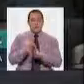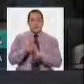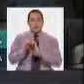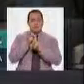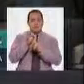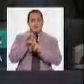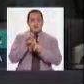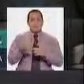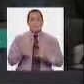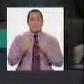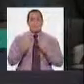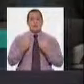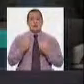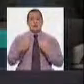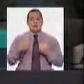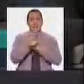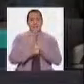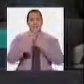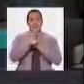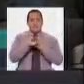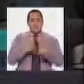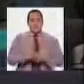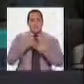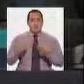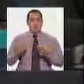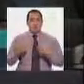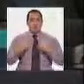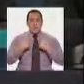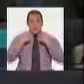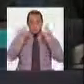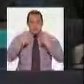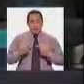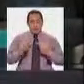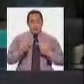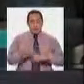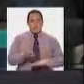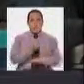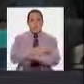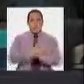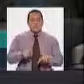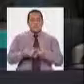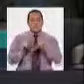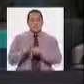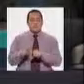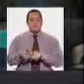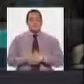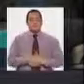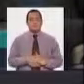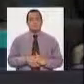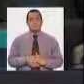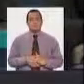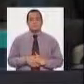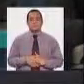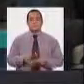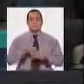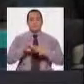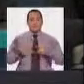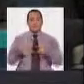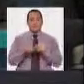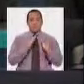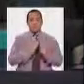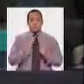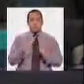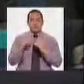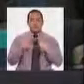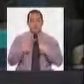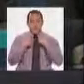especial para la defensa del caso y decidimos entonces, además, que este proceso